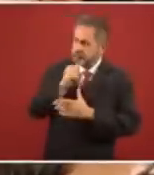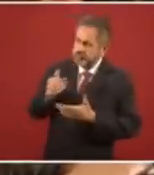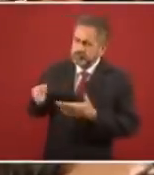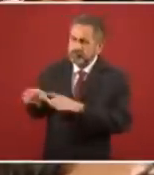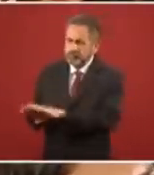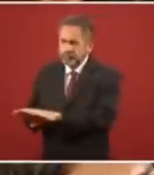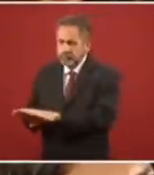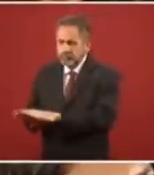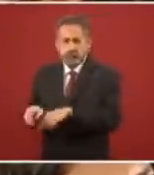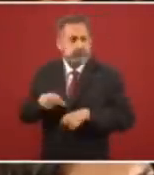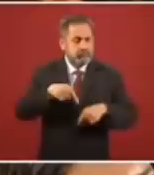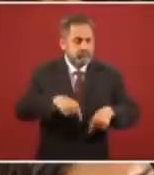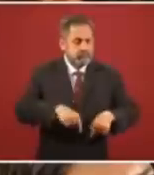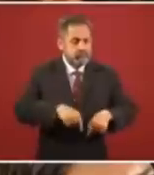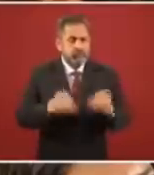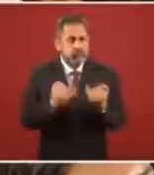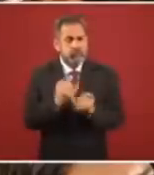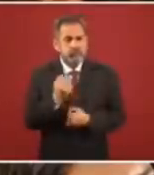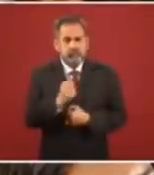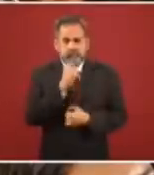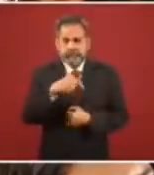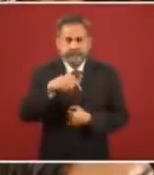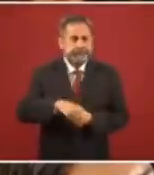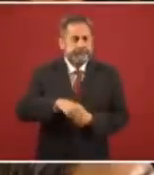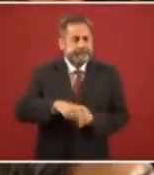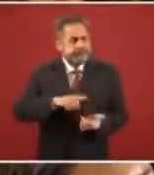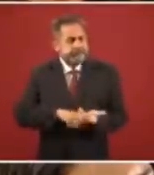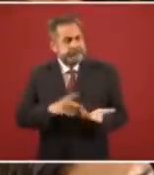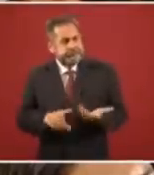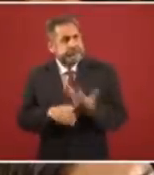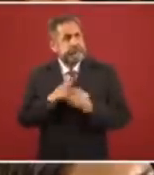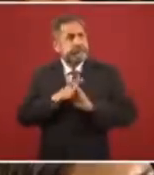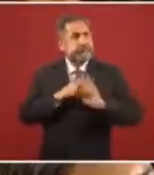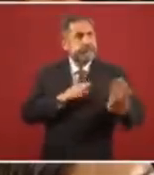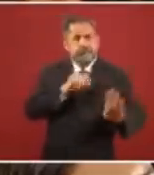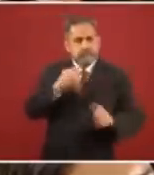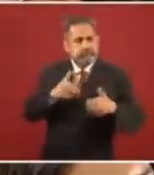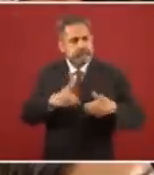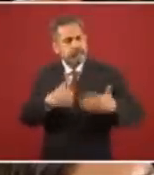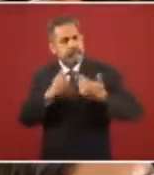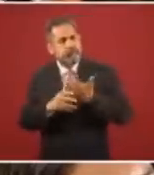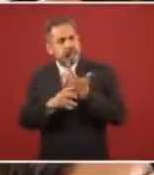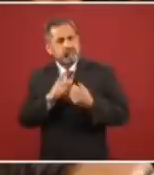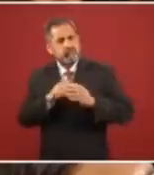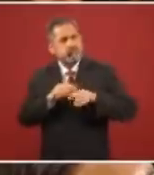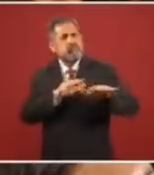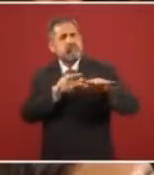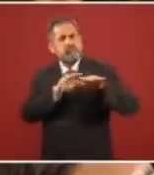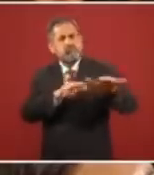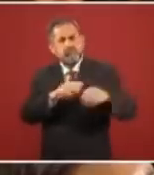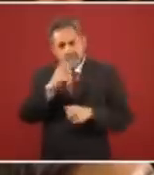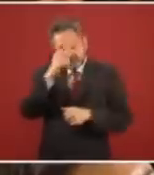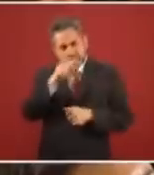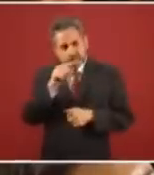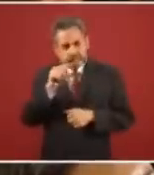pero no ha tomado medidas igualmente dramáticas para frenar el éxodo de